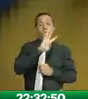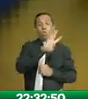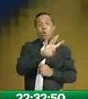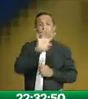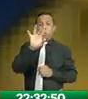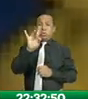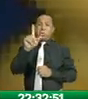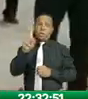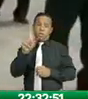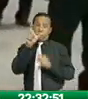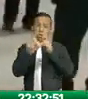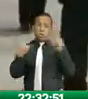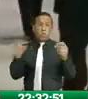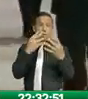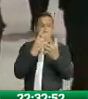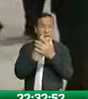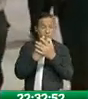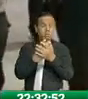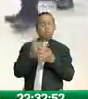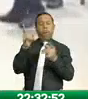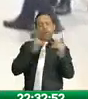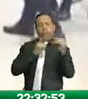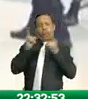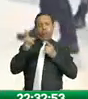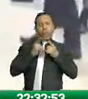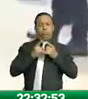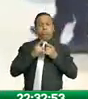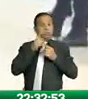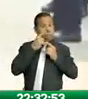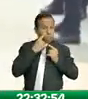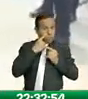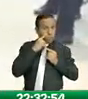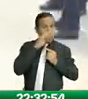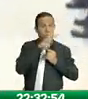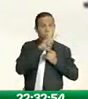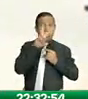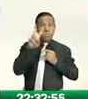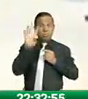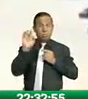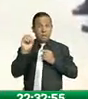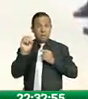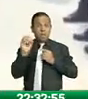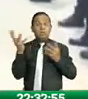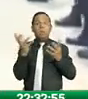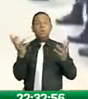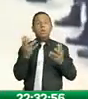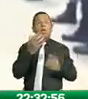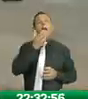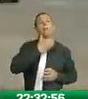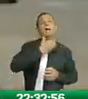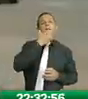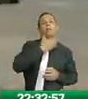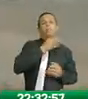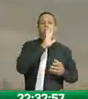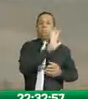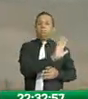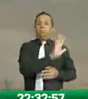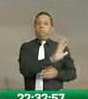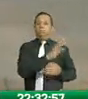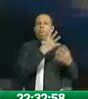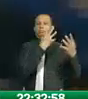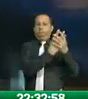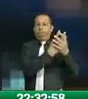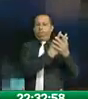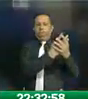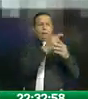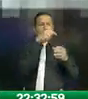PPLs. De esos, 420 están en la cárcel de Ambato, es decir, únicamente en ese centro penitenciario se registra